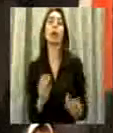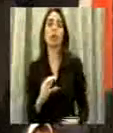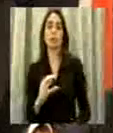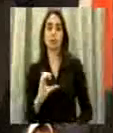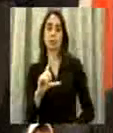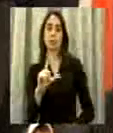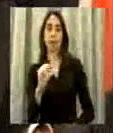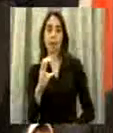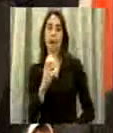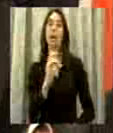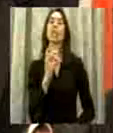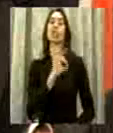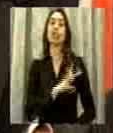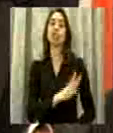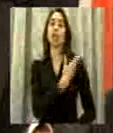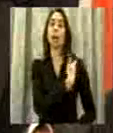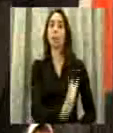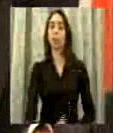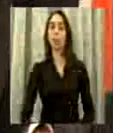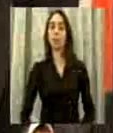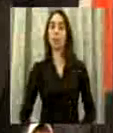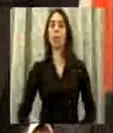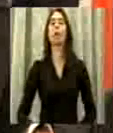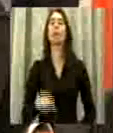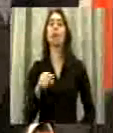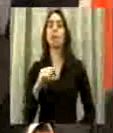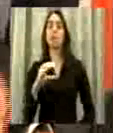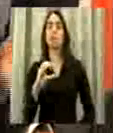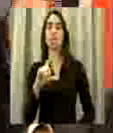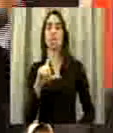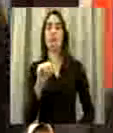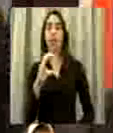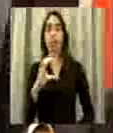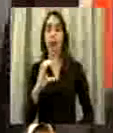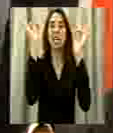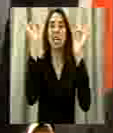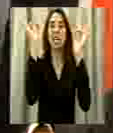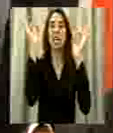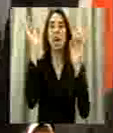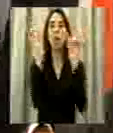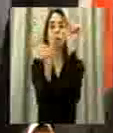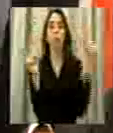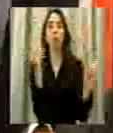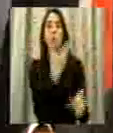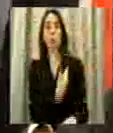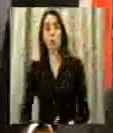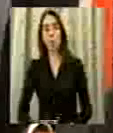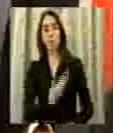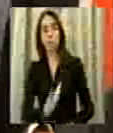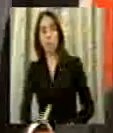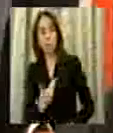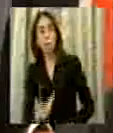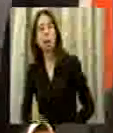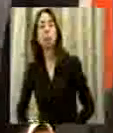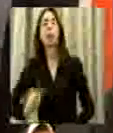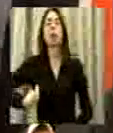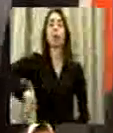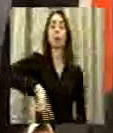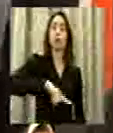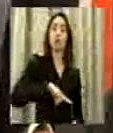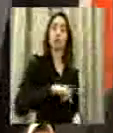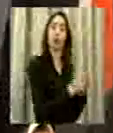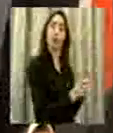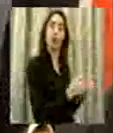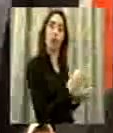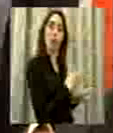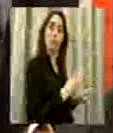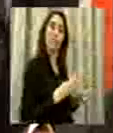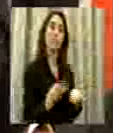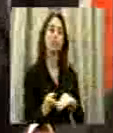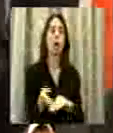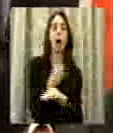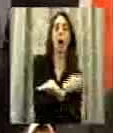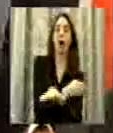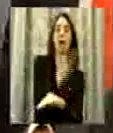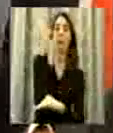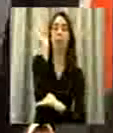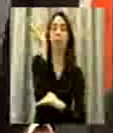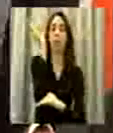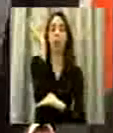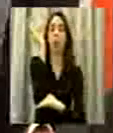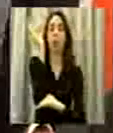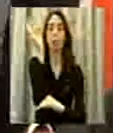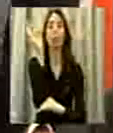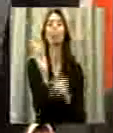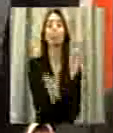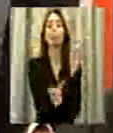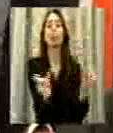CELAC. Chile preside el CELAC, hay una reunión de jefes de Estado y nosotros hacemos el preliminar en la reunión